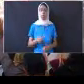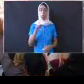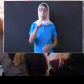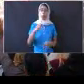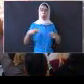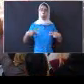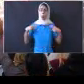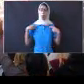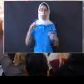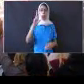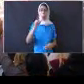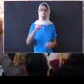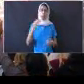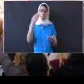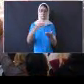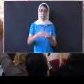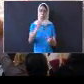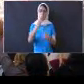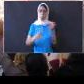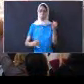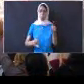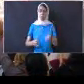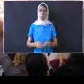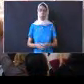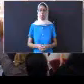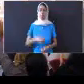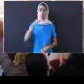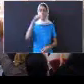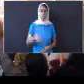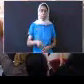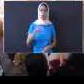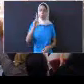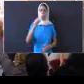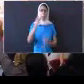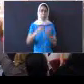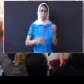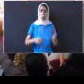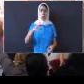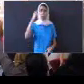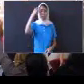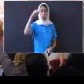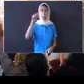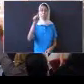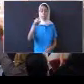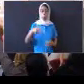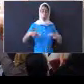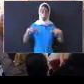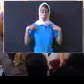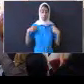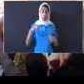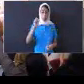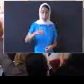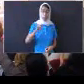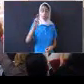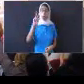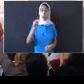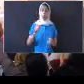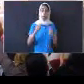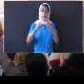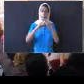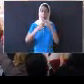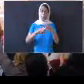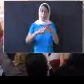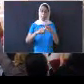vida no ha llegado al final. Este no es el último día de tu vida. Sino el primero. De